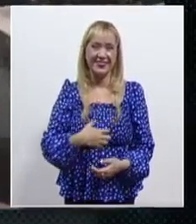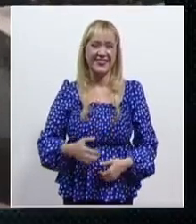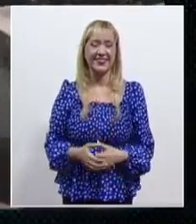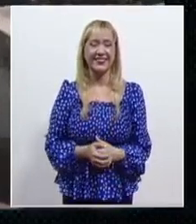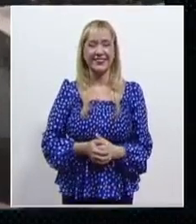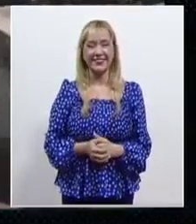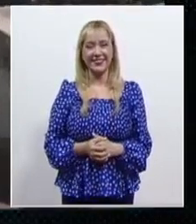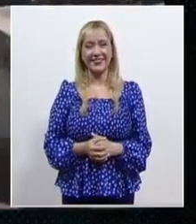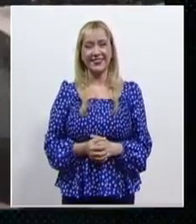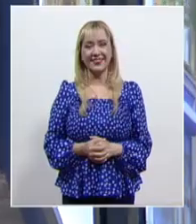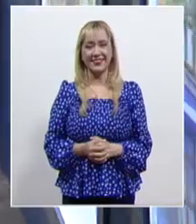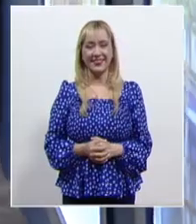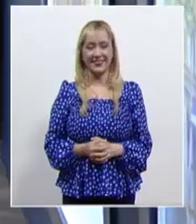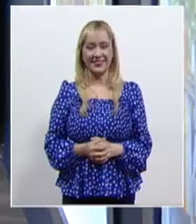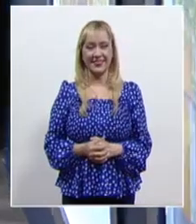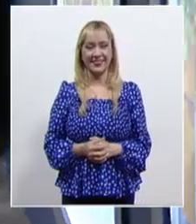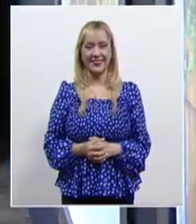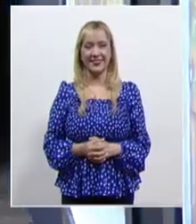Daza.